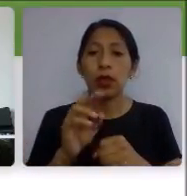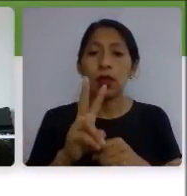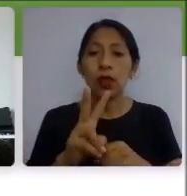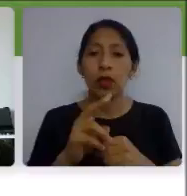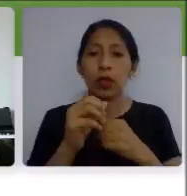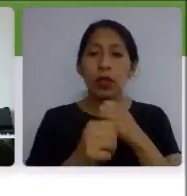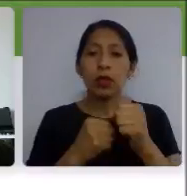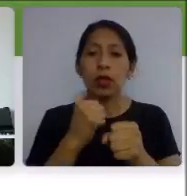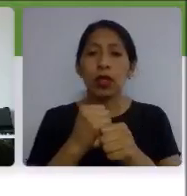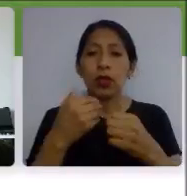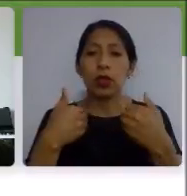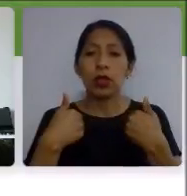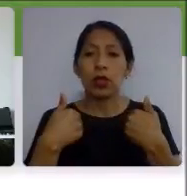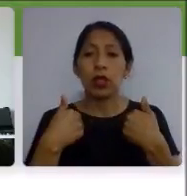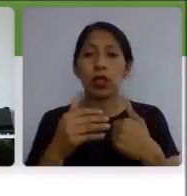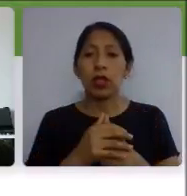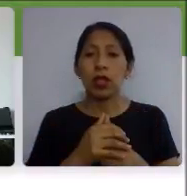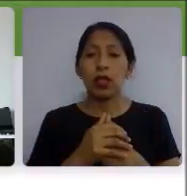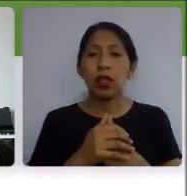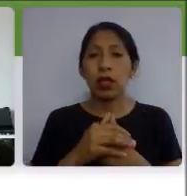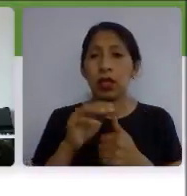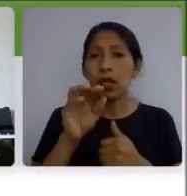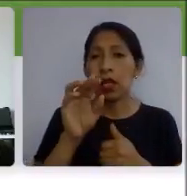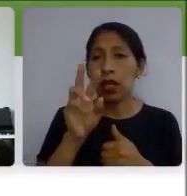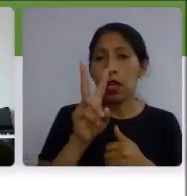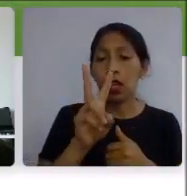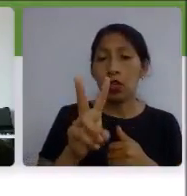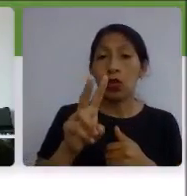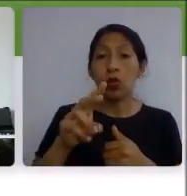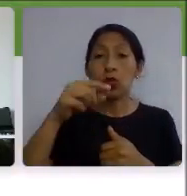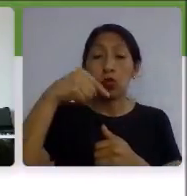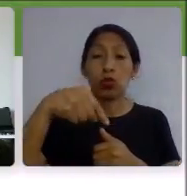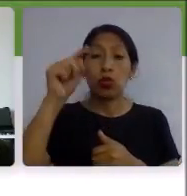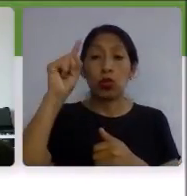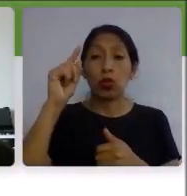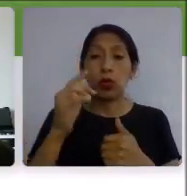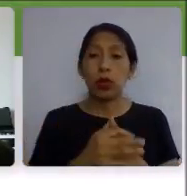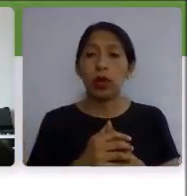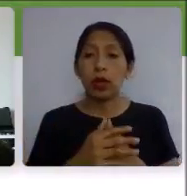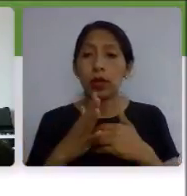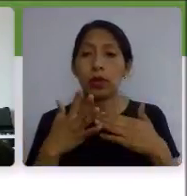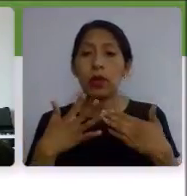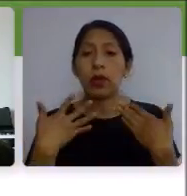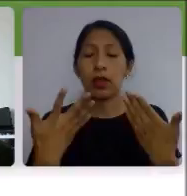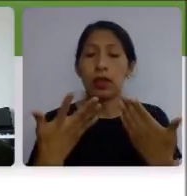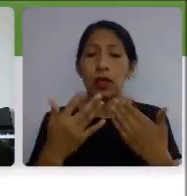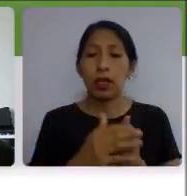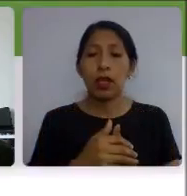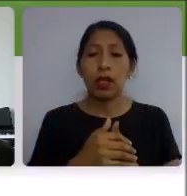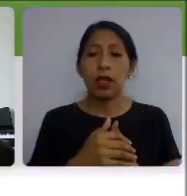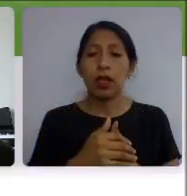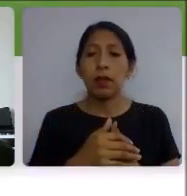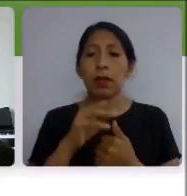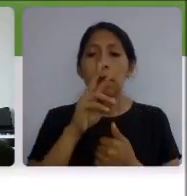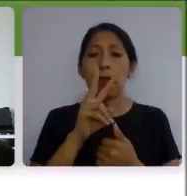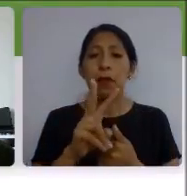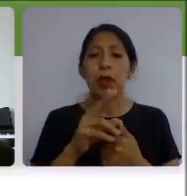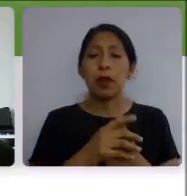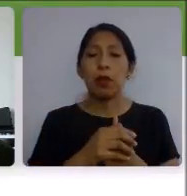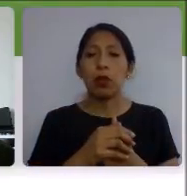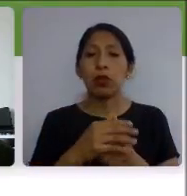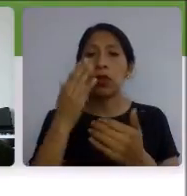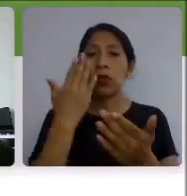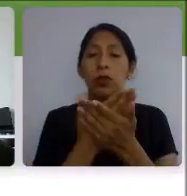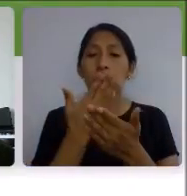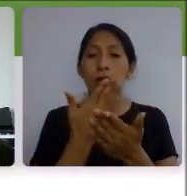2 millones, casi 2 millones y medio para viajar en los próximos 2 años. Y de ellos, vemos que es muy probable